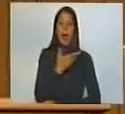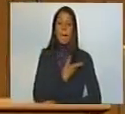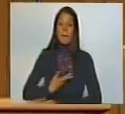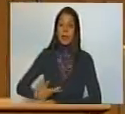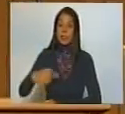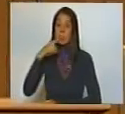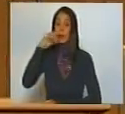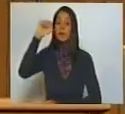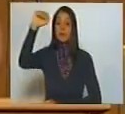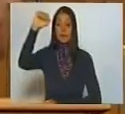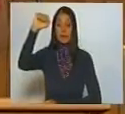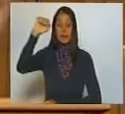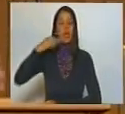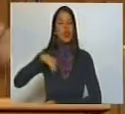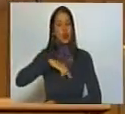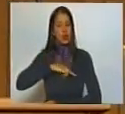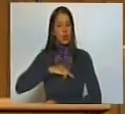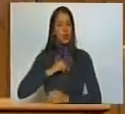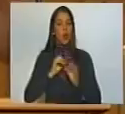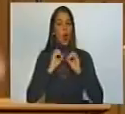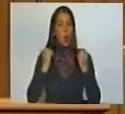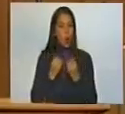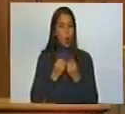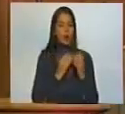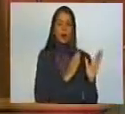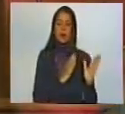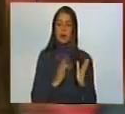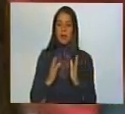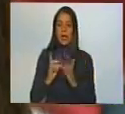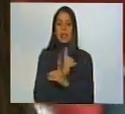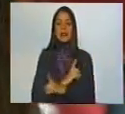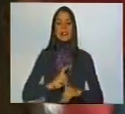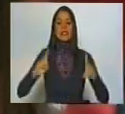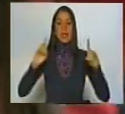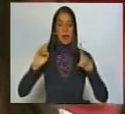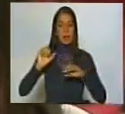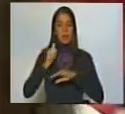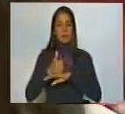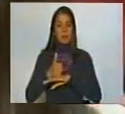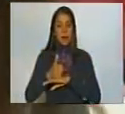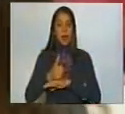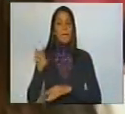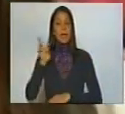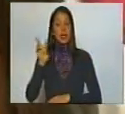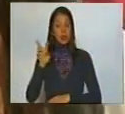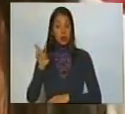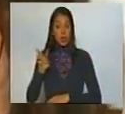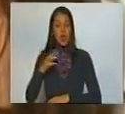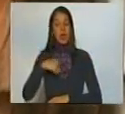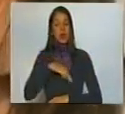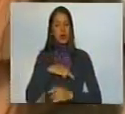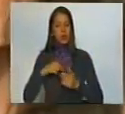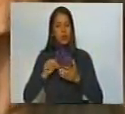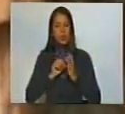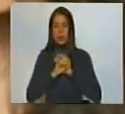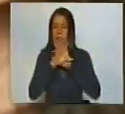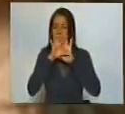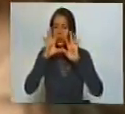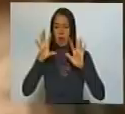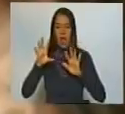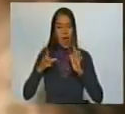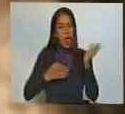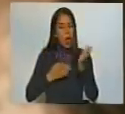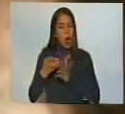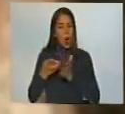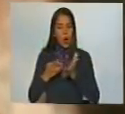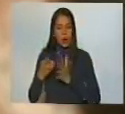Nicolás Maduro que somos la organización más democrática que tiene el país, que somos la organización más transparente que tiene el país,